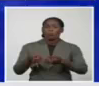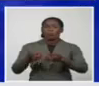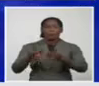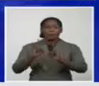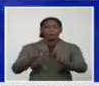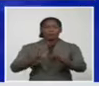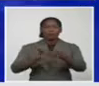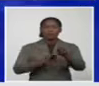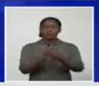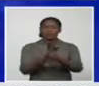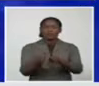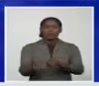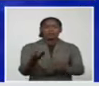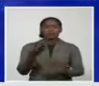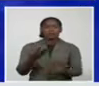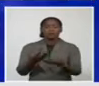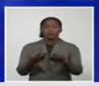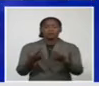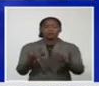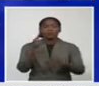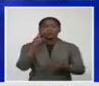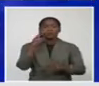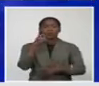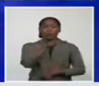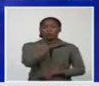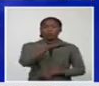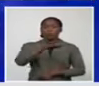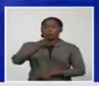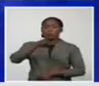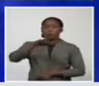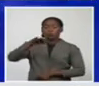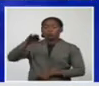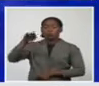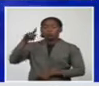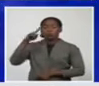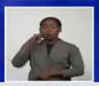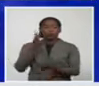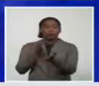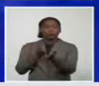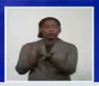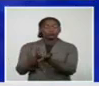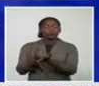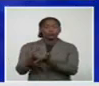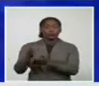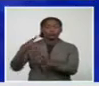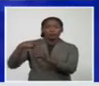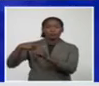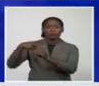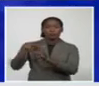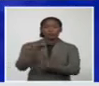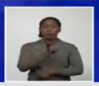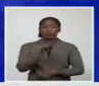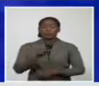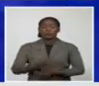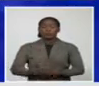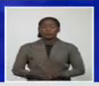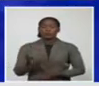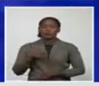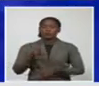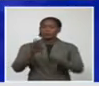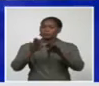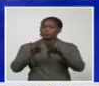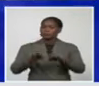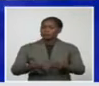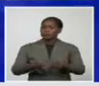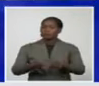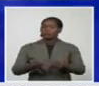hay un incremento de la curva de casos activos porque ha sido una jornada de balance negativo. Le propongo entonces hacer una pausa. Ya